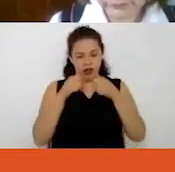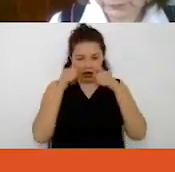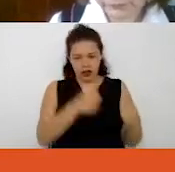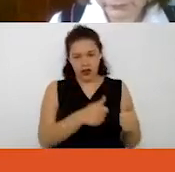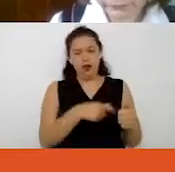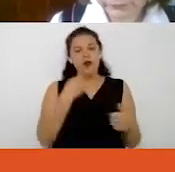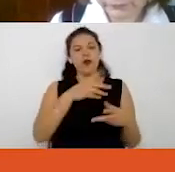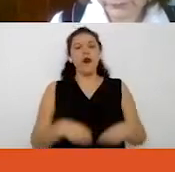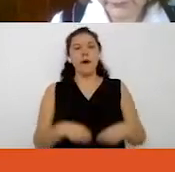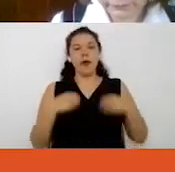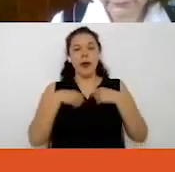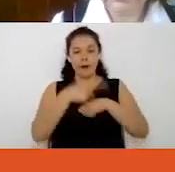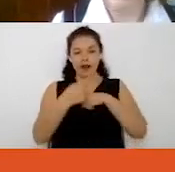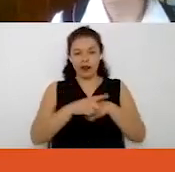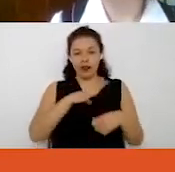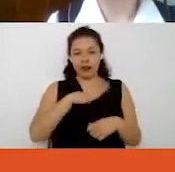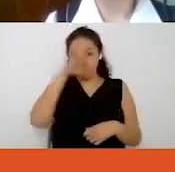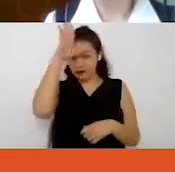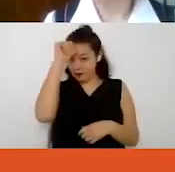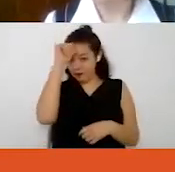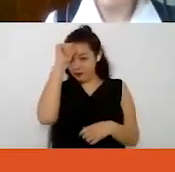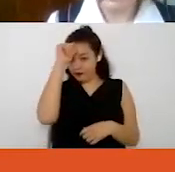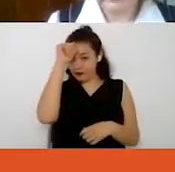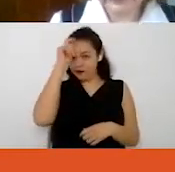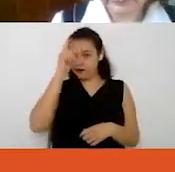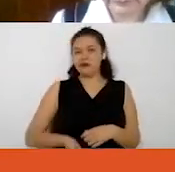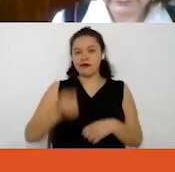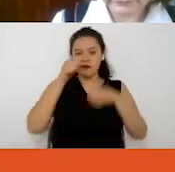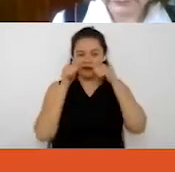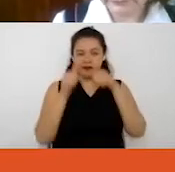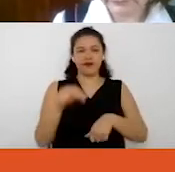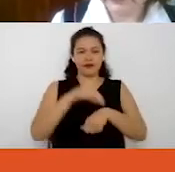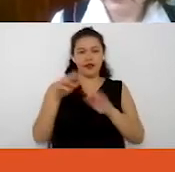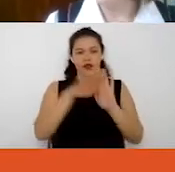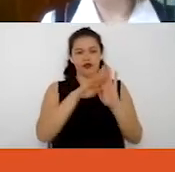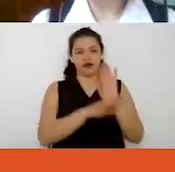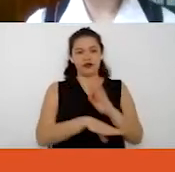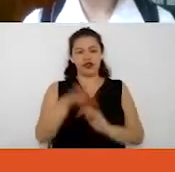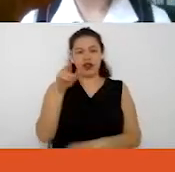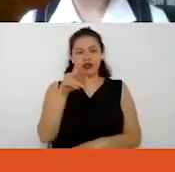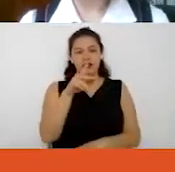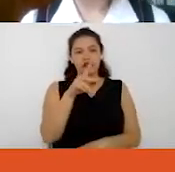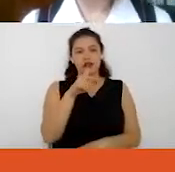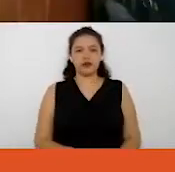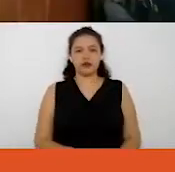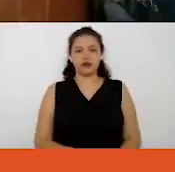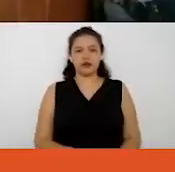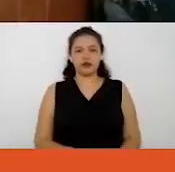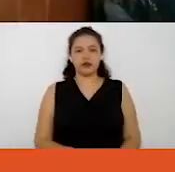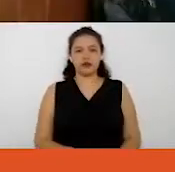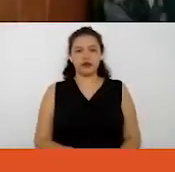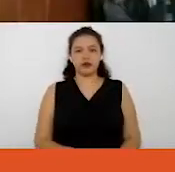en riesgo, ¿de acuerdo? Los primeros auxilios se origen bajo el protocolo PAS. ¿Recuerdan qué significaba PAS?